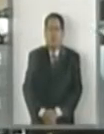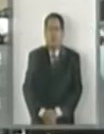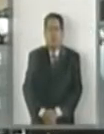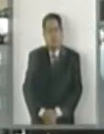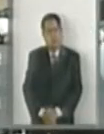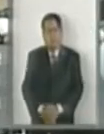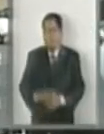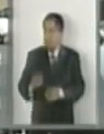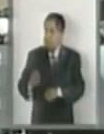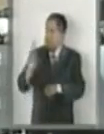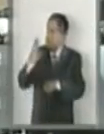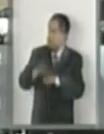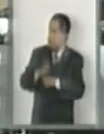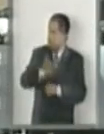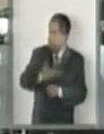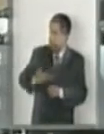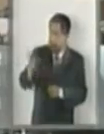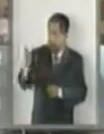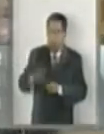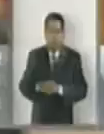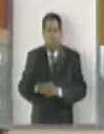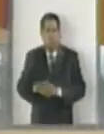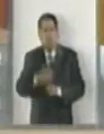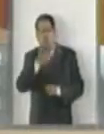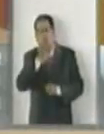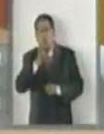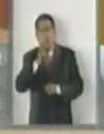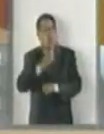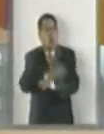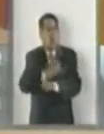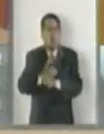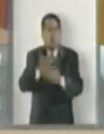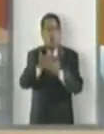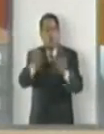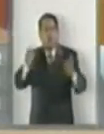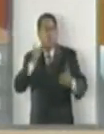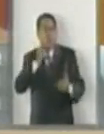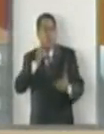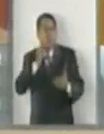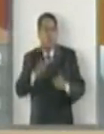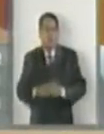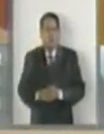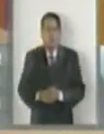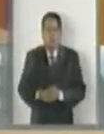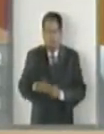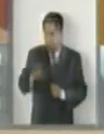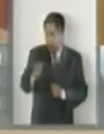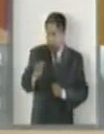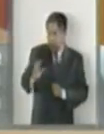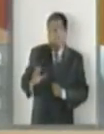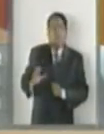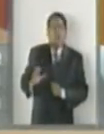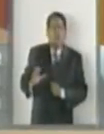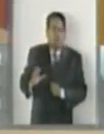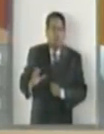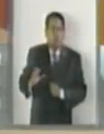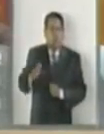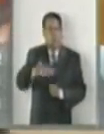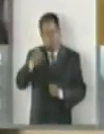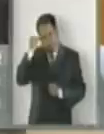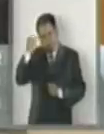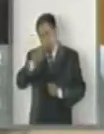Con su venia, presidente, compañeras y compañeros legisladores, Movimiento Ciudadano se ha